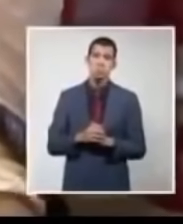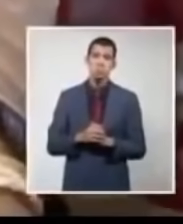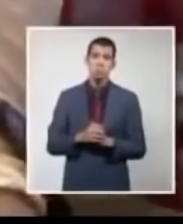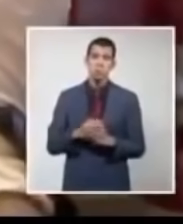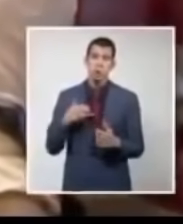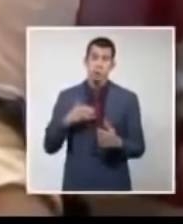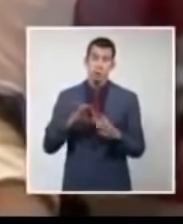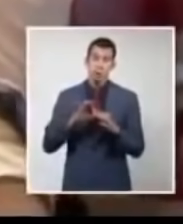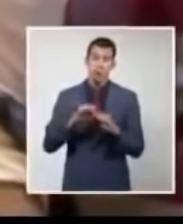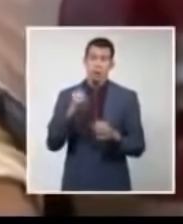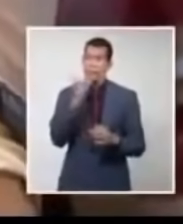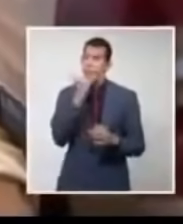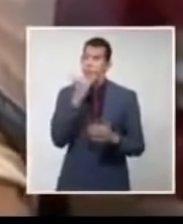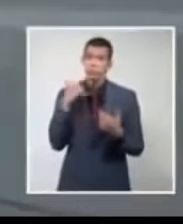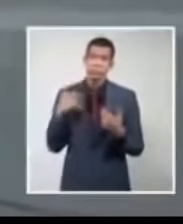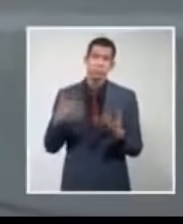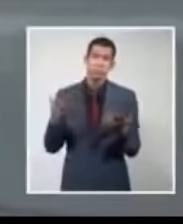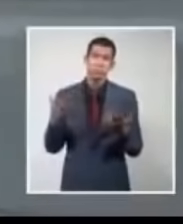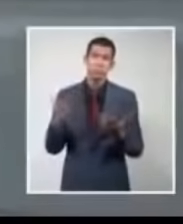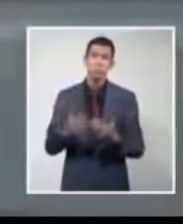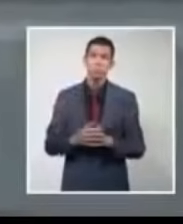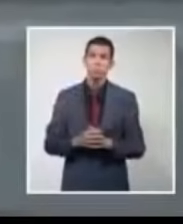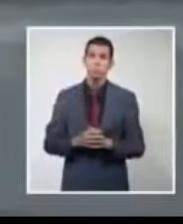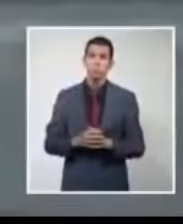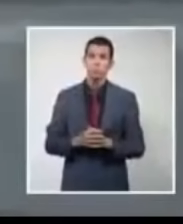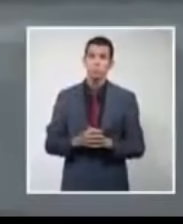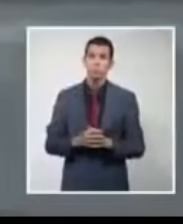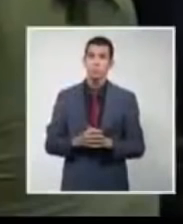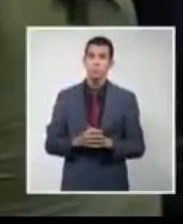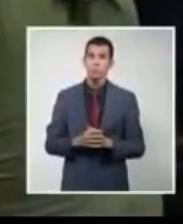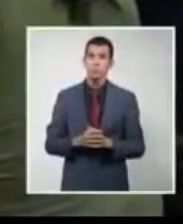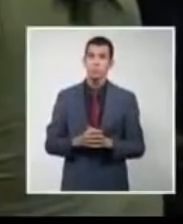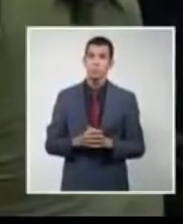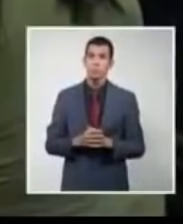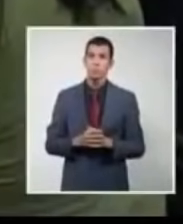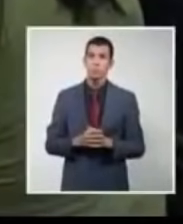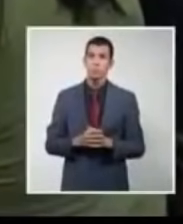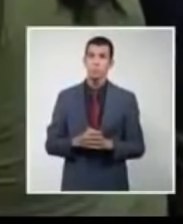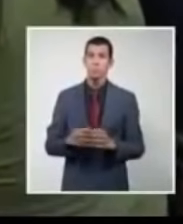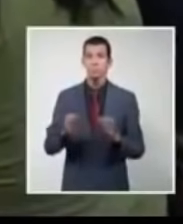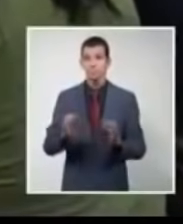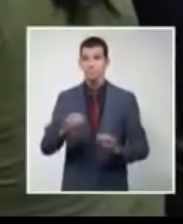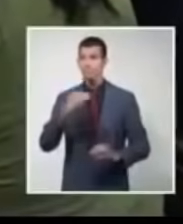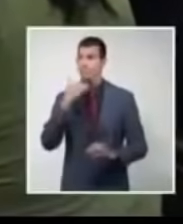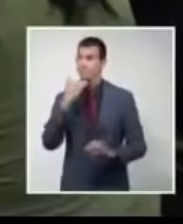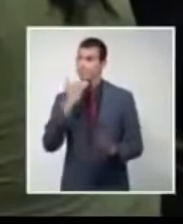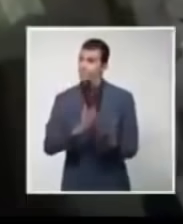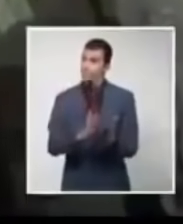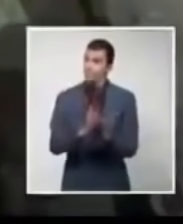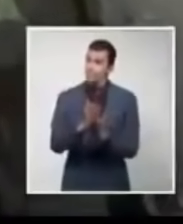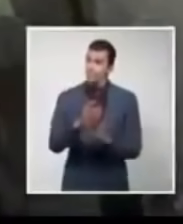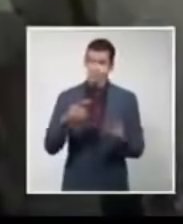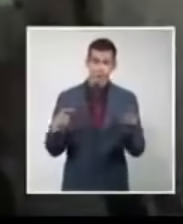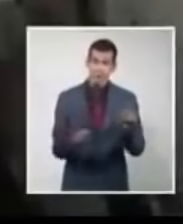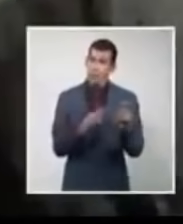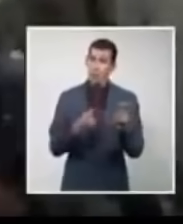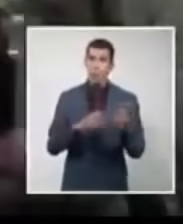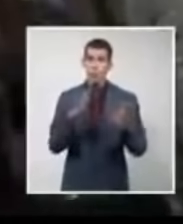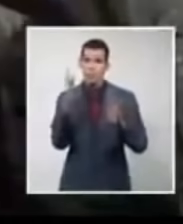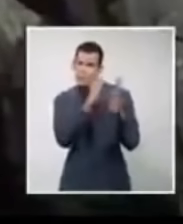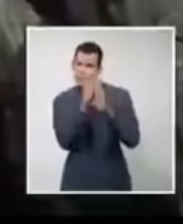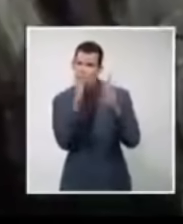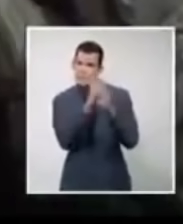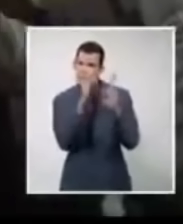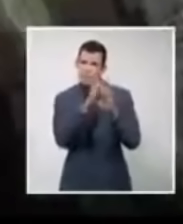mientras en el consejo de defensa y en los órganos del ministerio del interior no se descansa contra la cob y 19 delitos